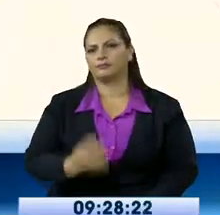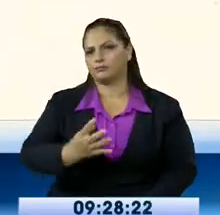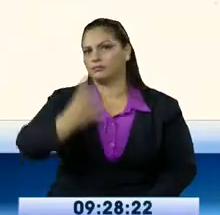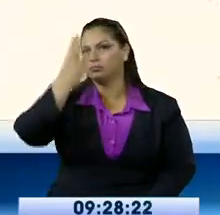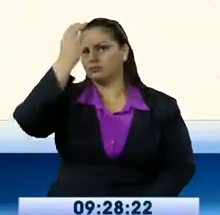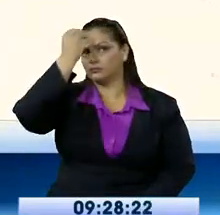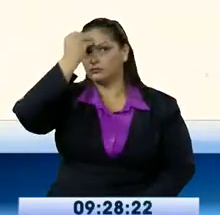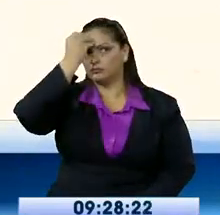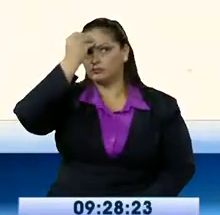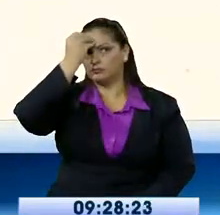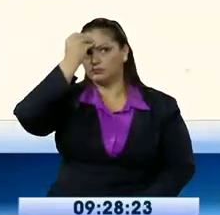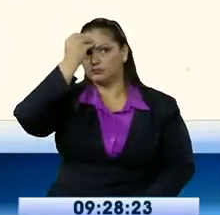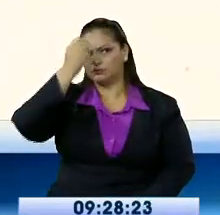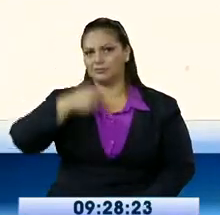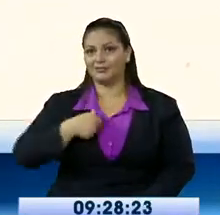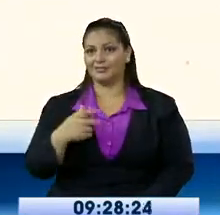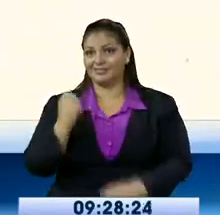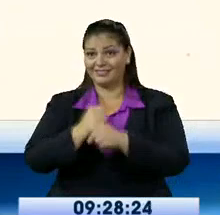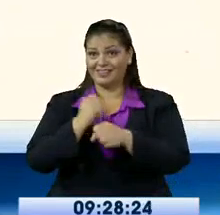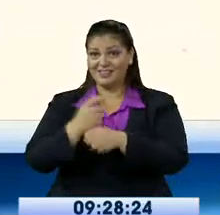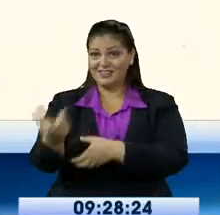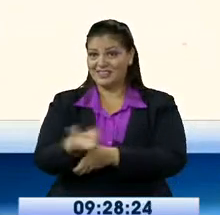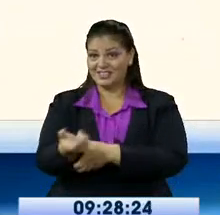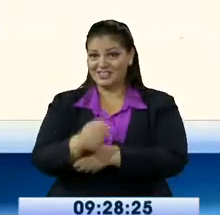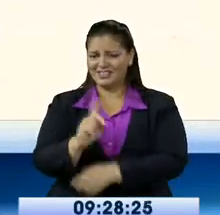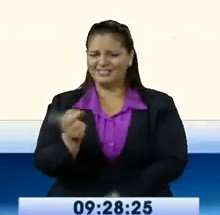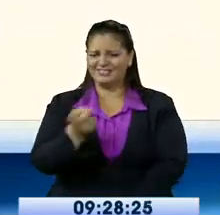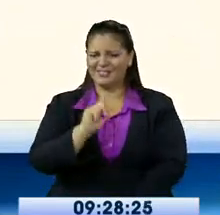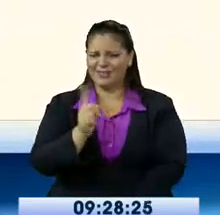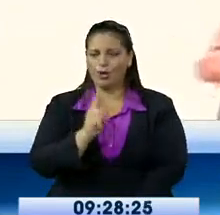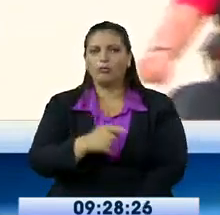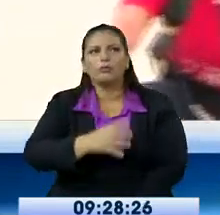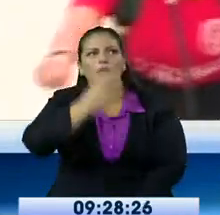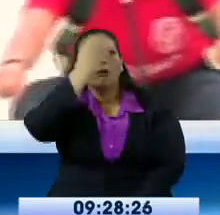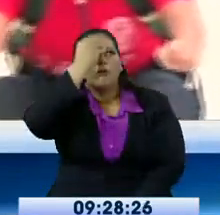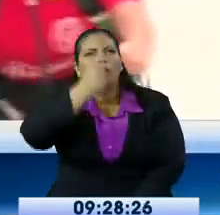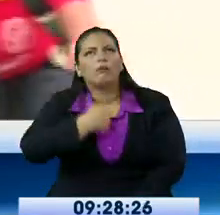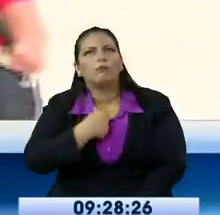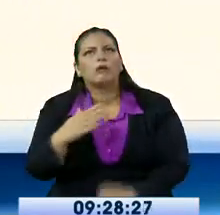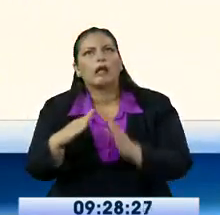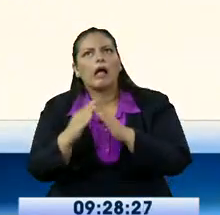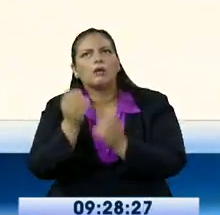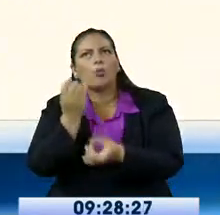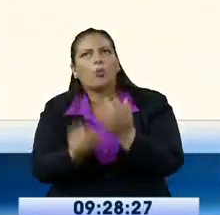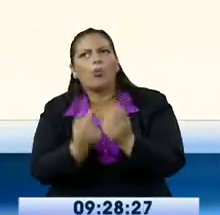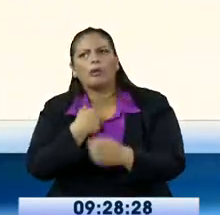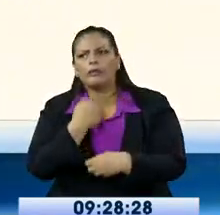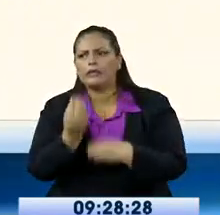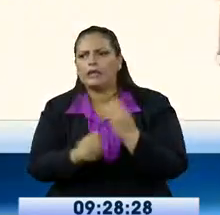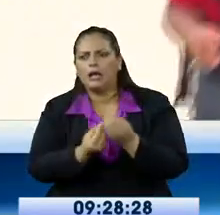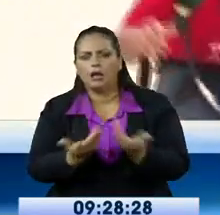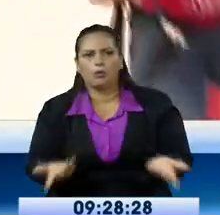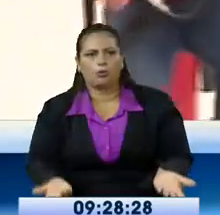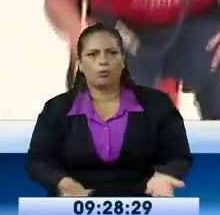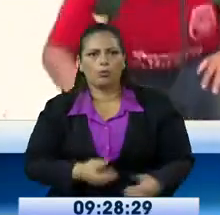Ellos no salen de aquí siendo bomberos. Nosotros les enseñamos consejos, tips, prevención,